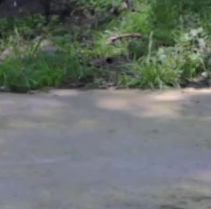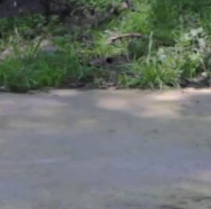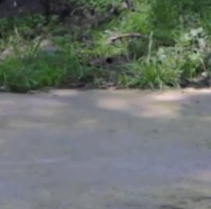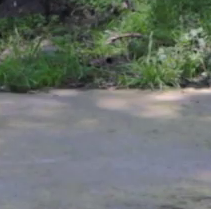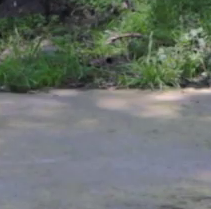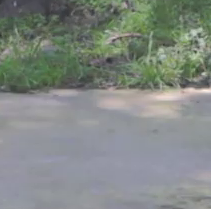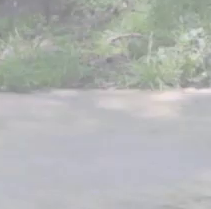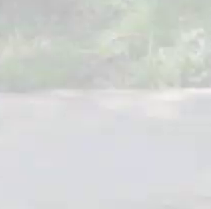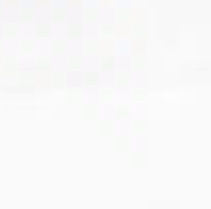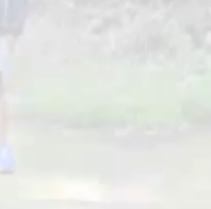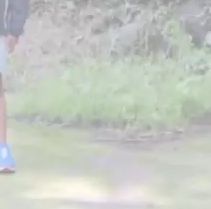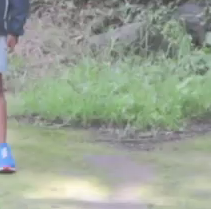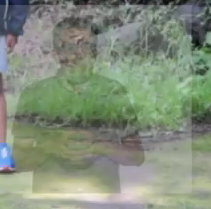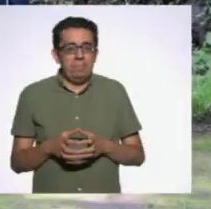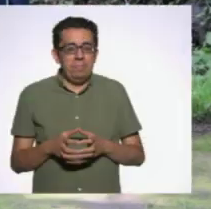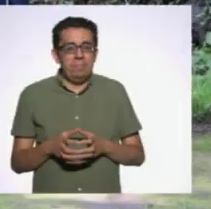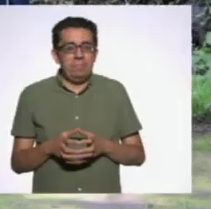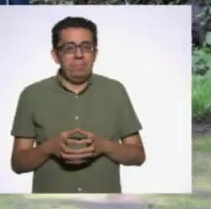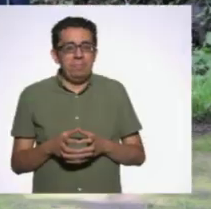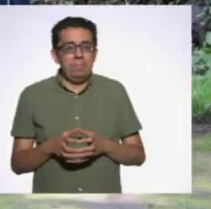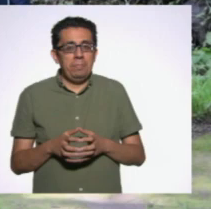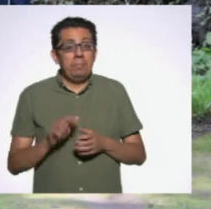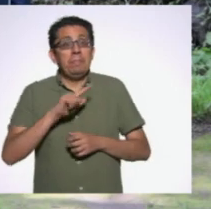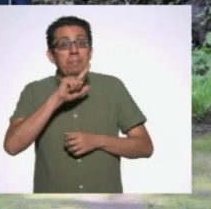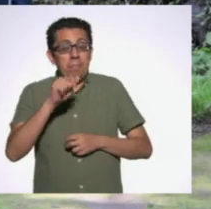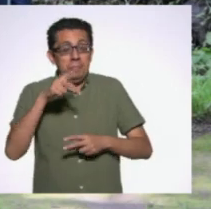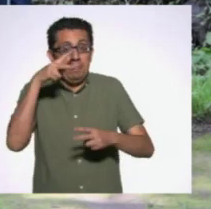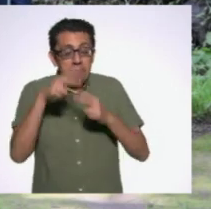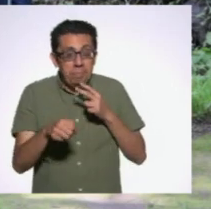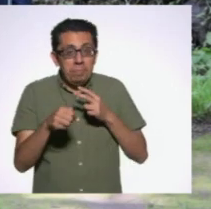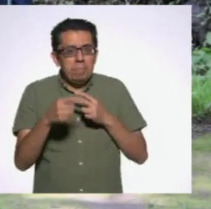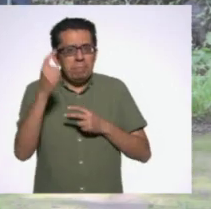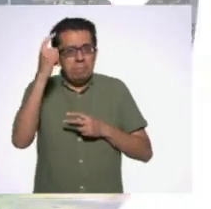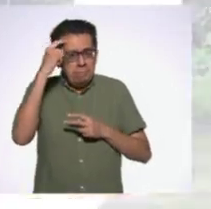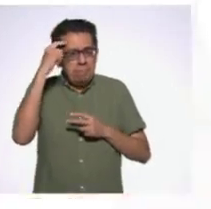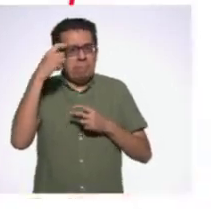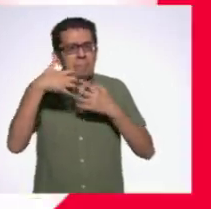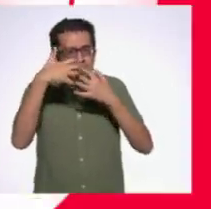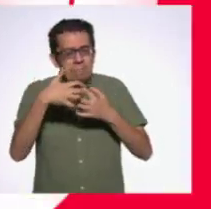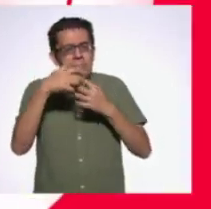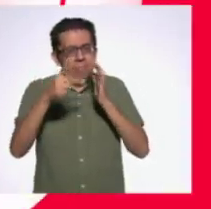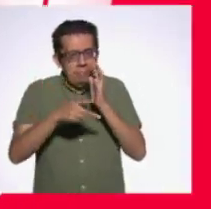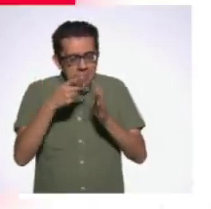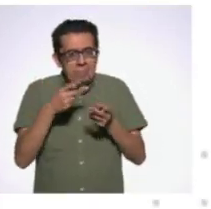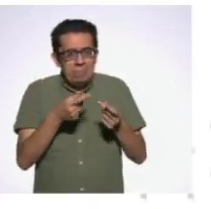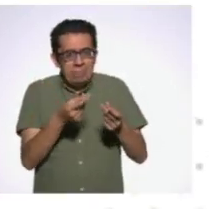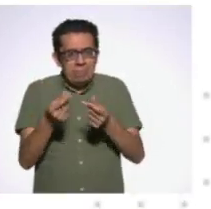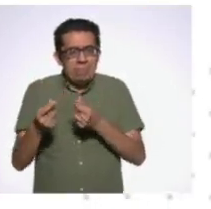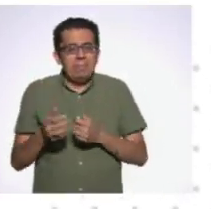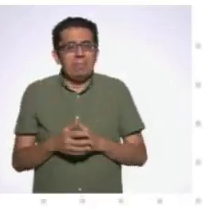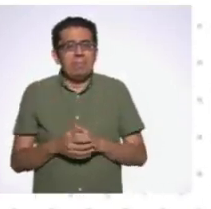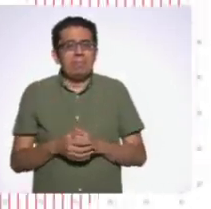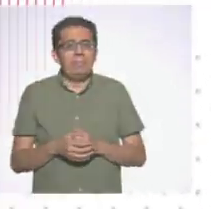respiramos profundo, bien. Y después de cada pausa, activa tu mente.